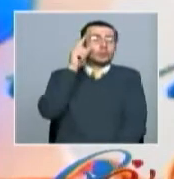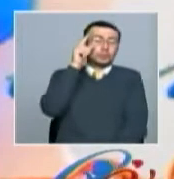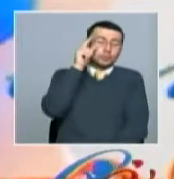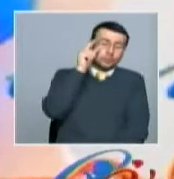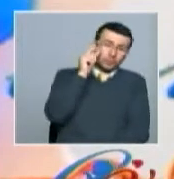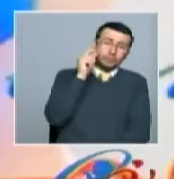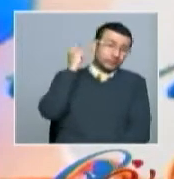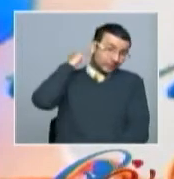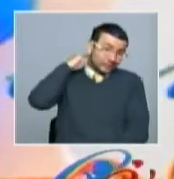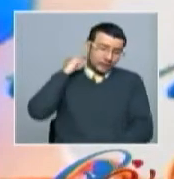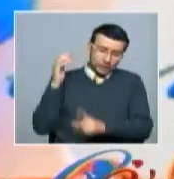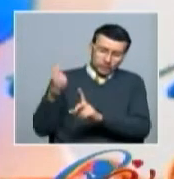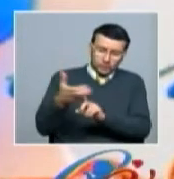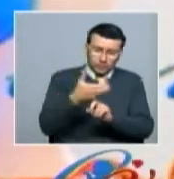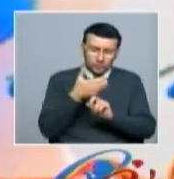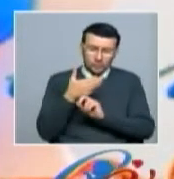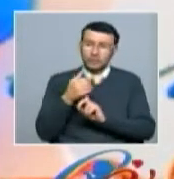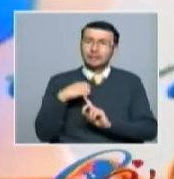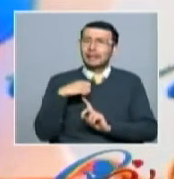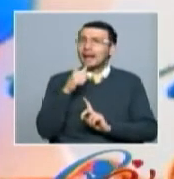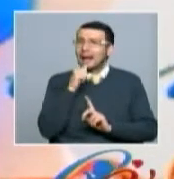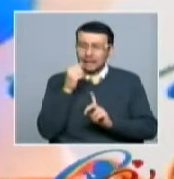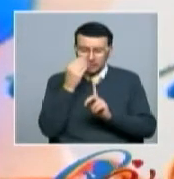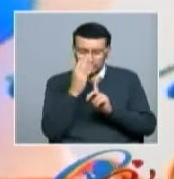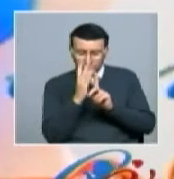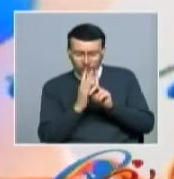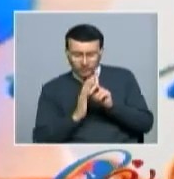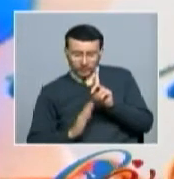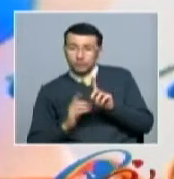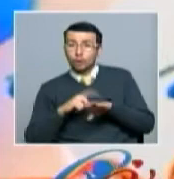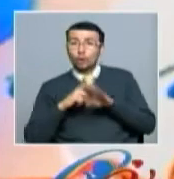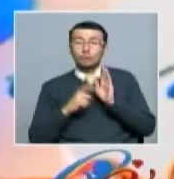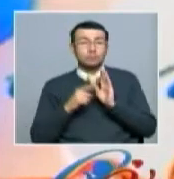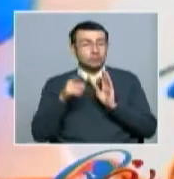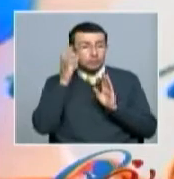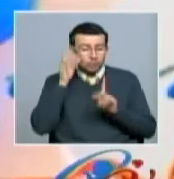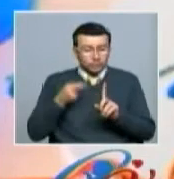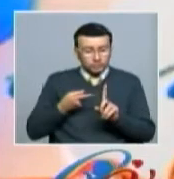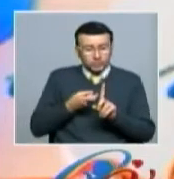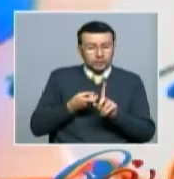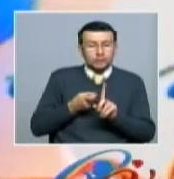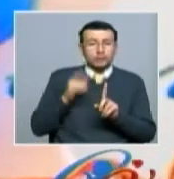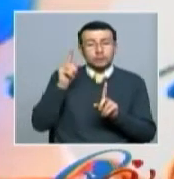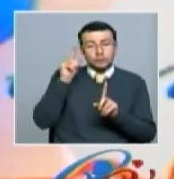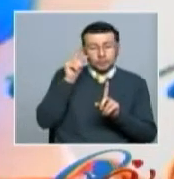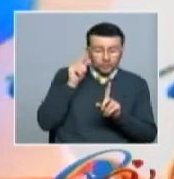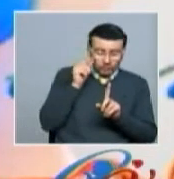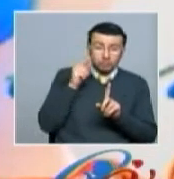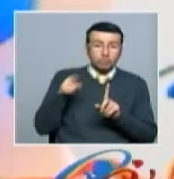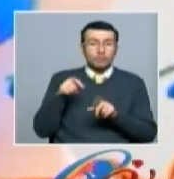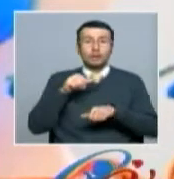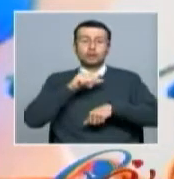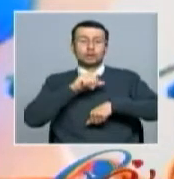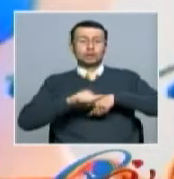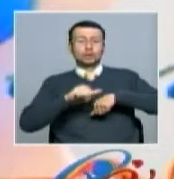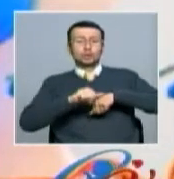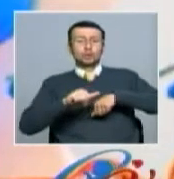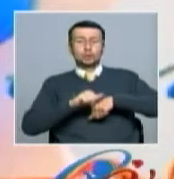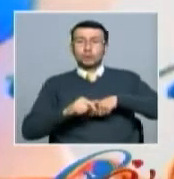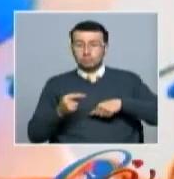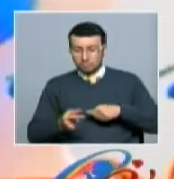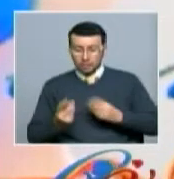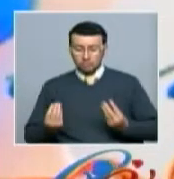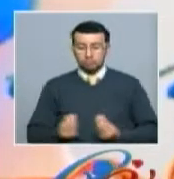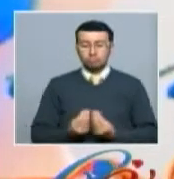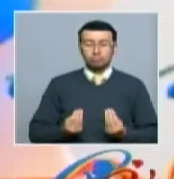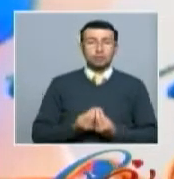las meninges, que tiene líquido y demás, y uno puede poner una anestesia ahí y hacer una cirugía de los